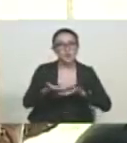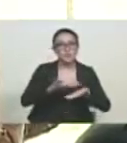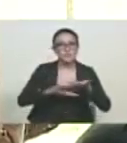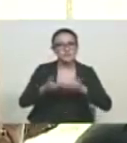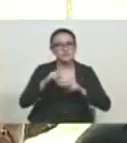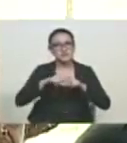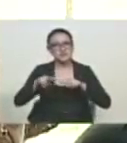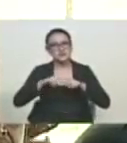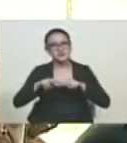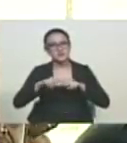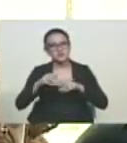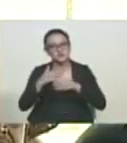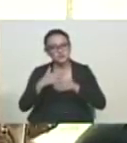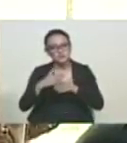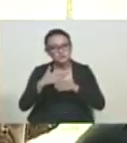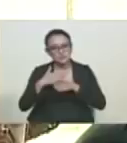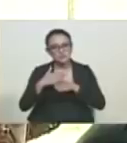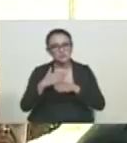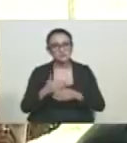los niños.